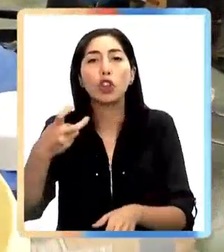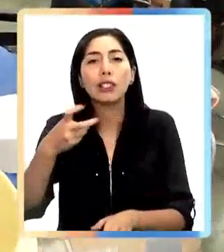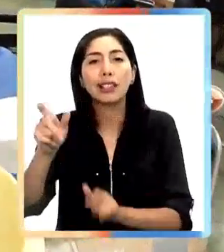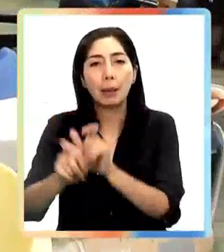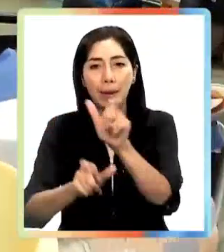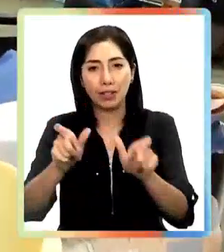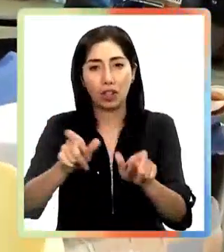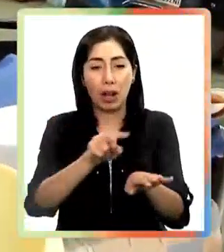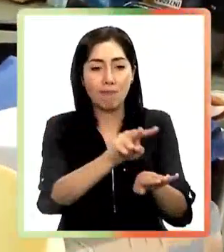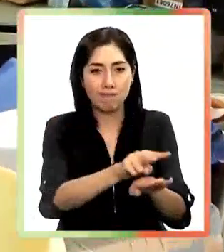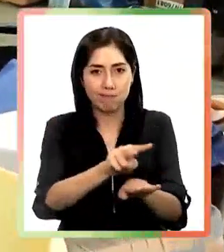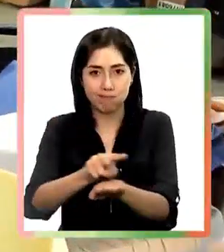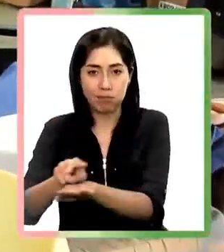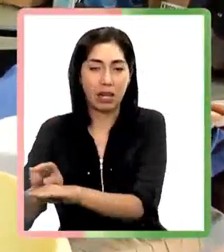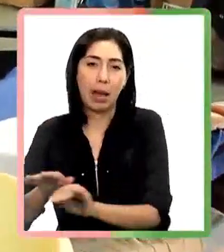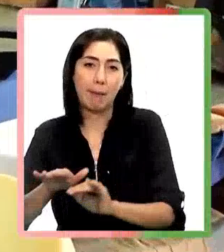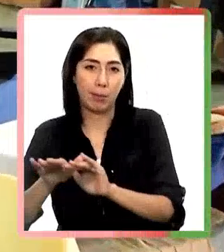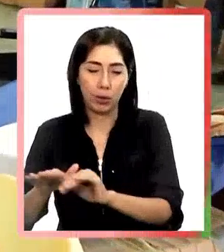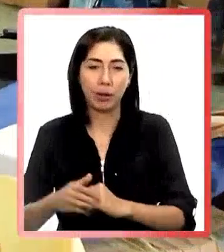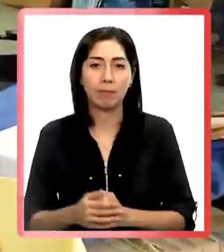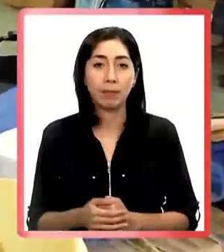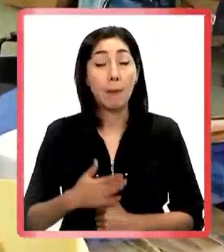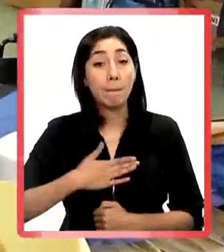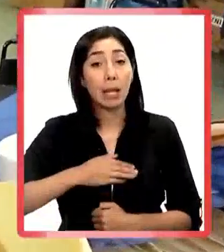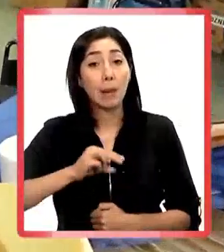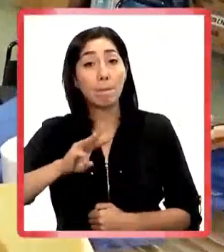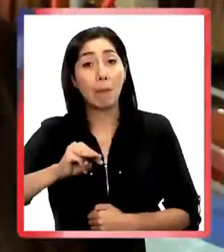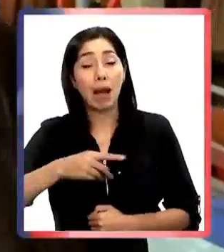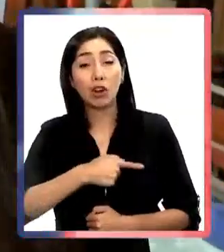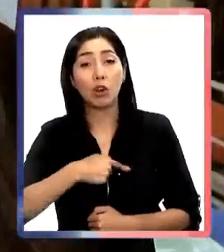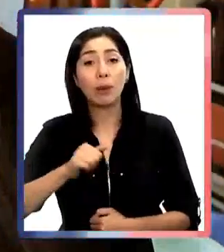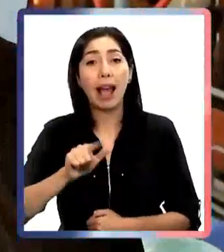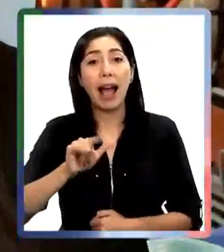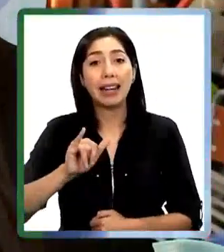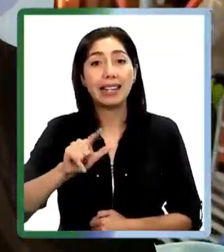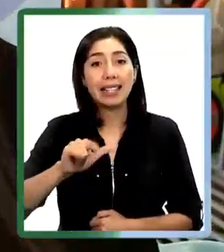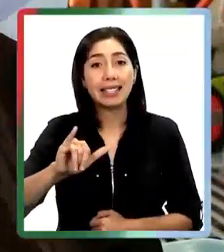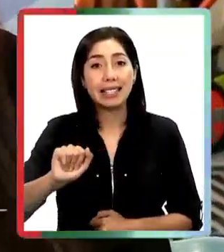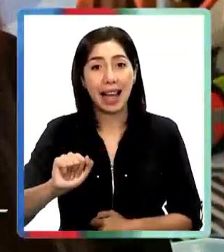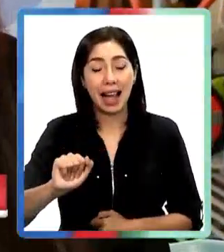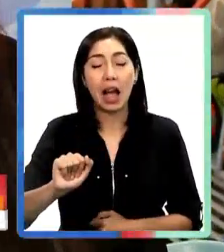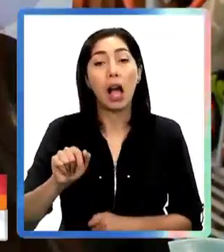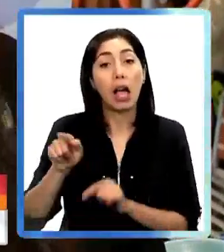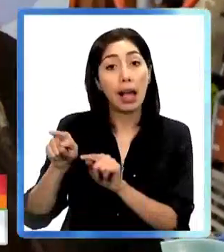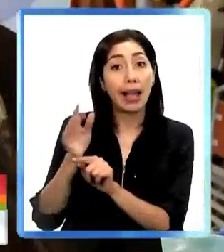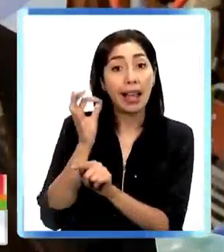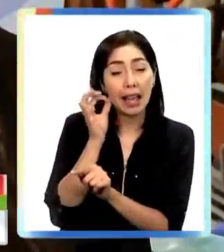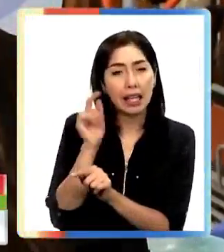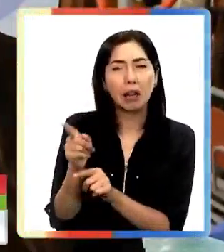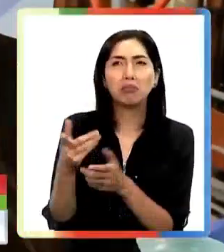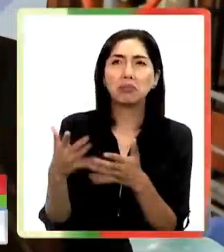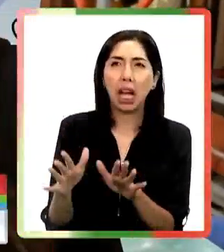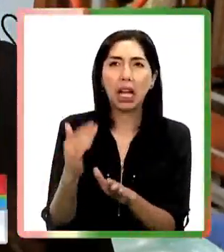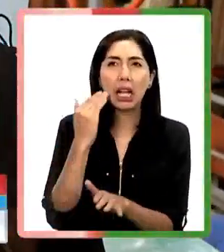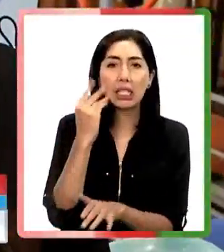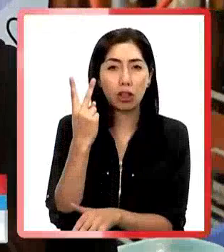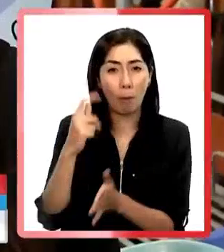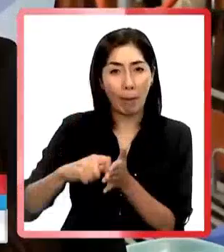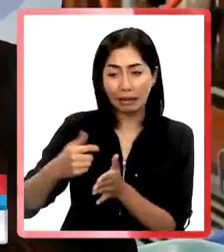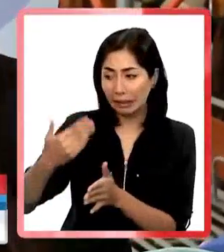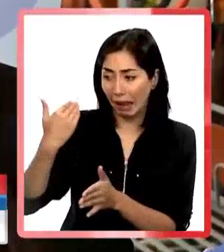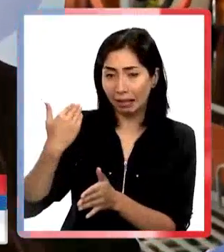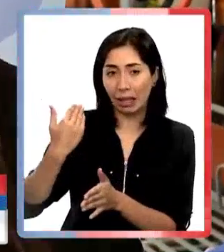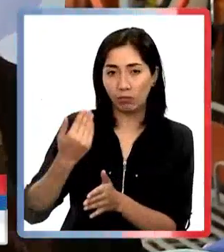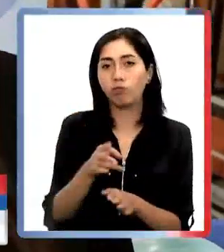apoya constantemente esta agrupación. Mi madre es Alicia Tapia Dugó y ella entró hace ya 2 meses